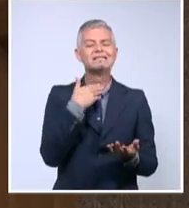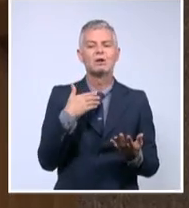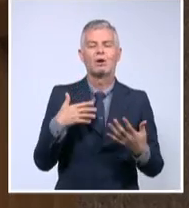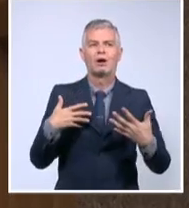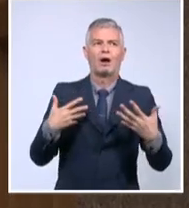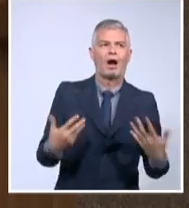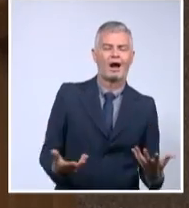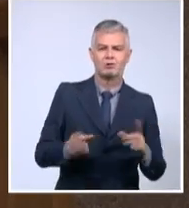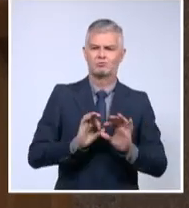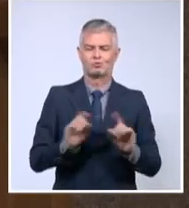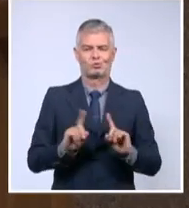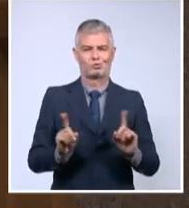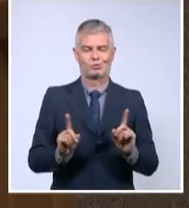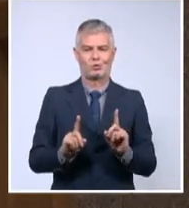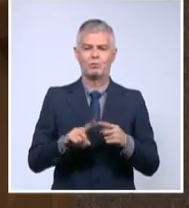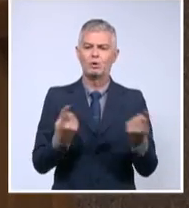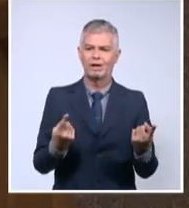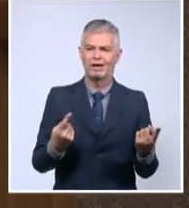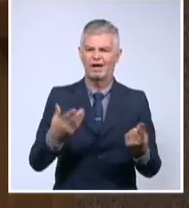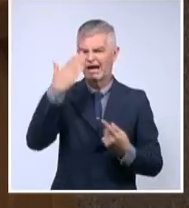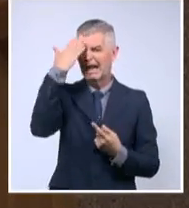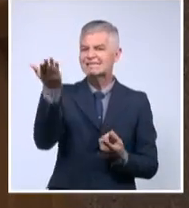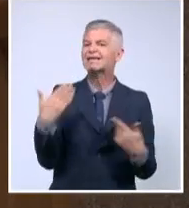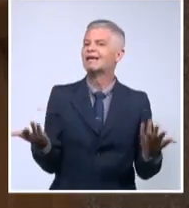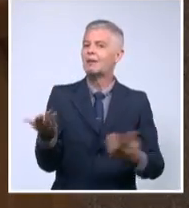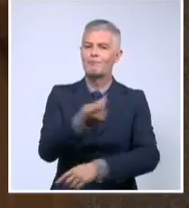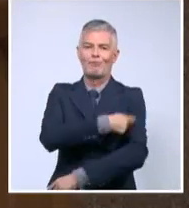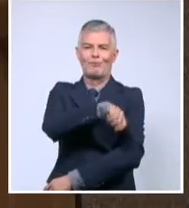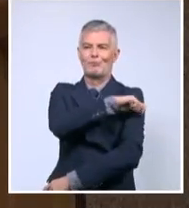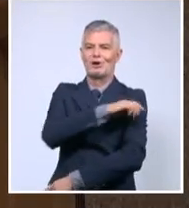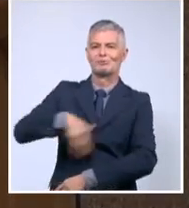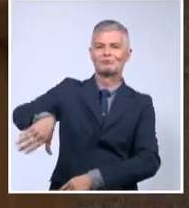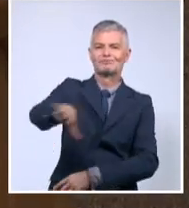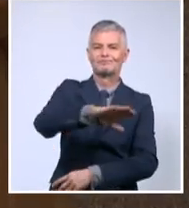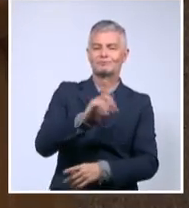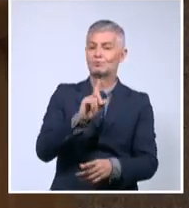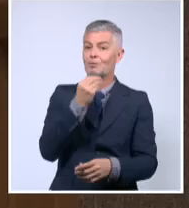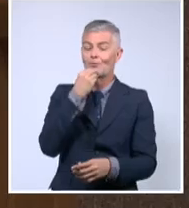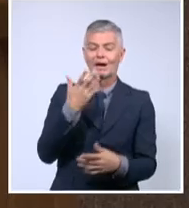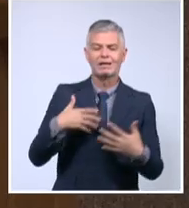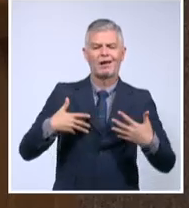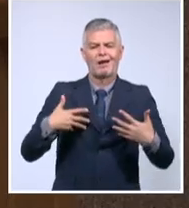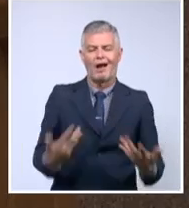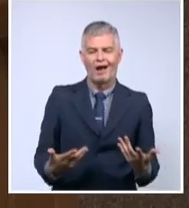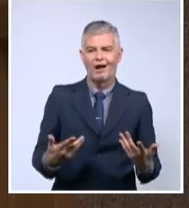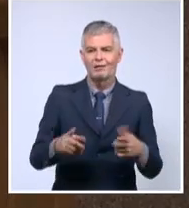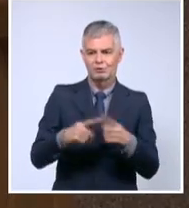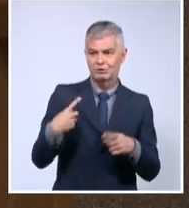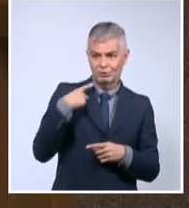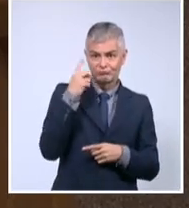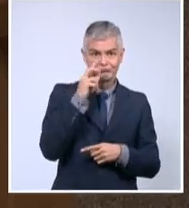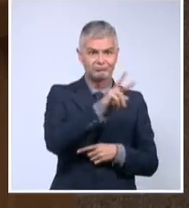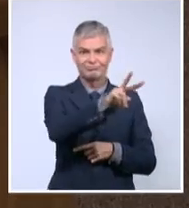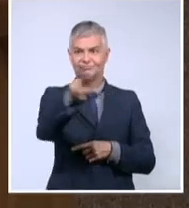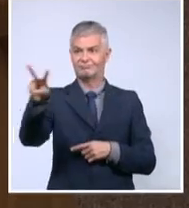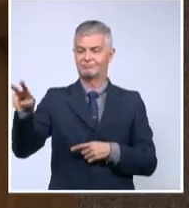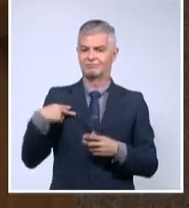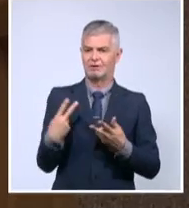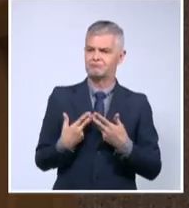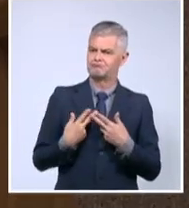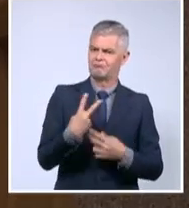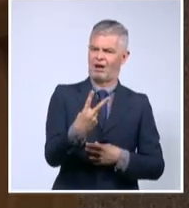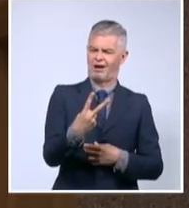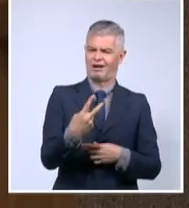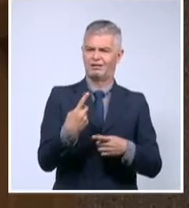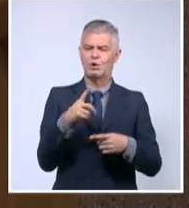gracias especialmente al pueblo. No es posible el desánimo cuando se tiene enfrente el heroísmo, no de una